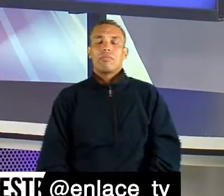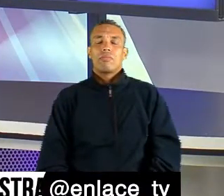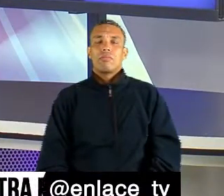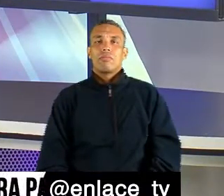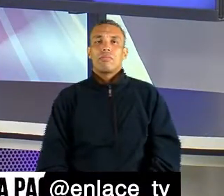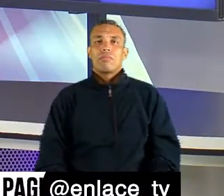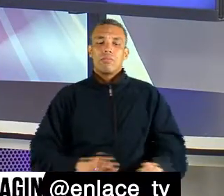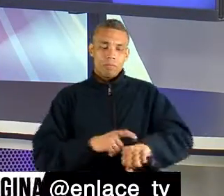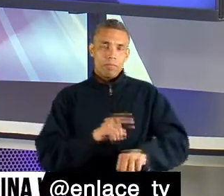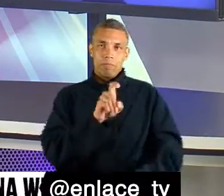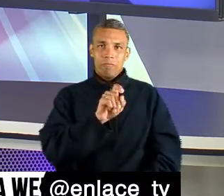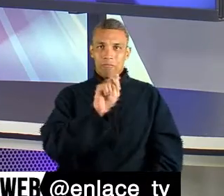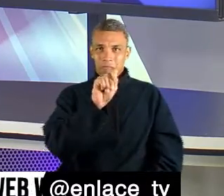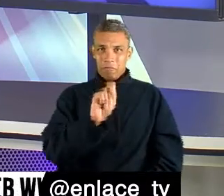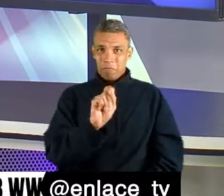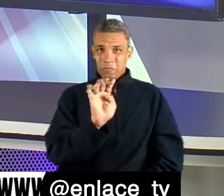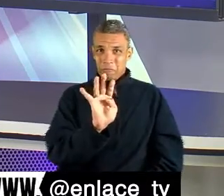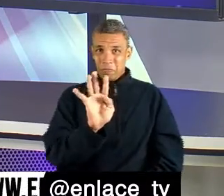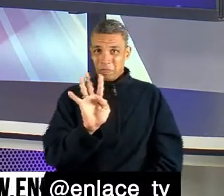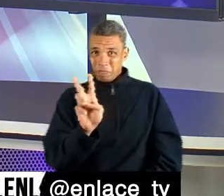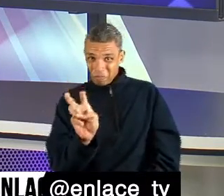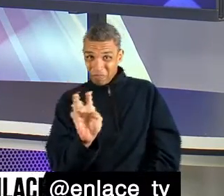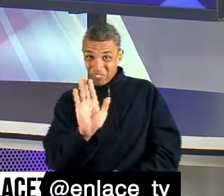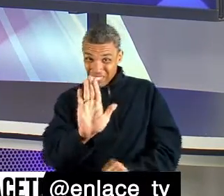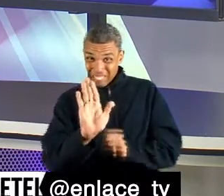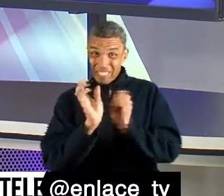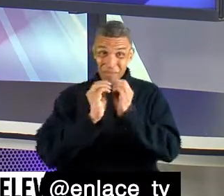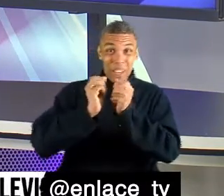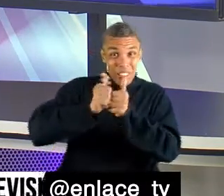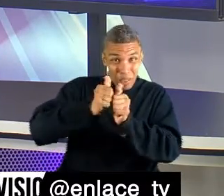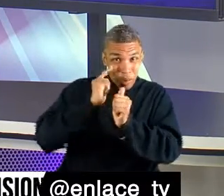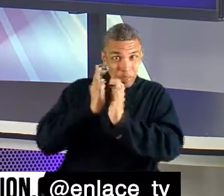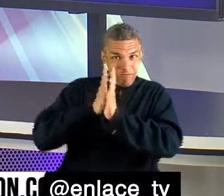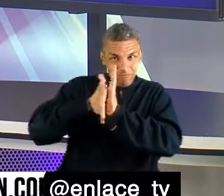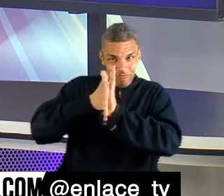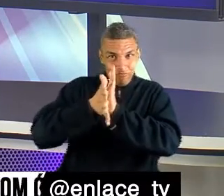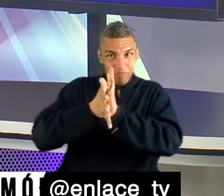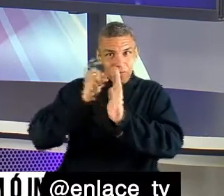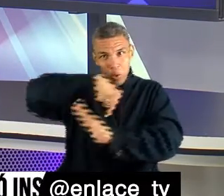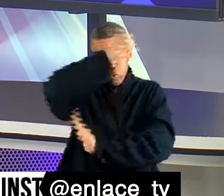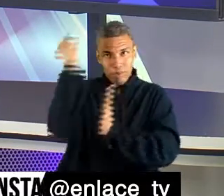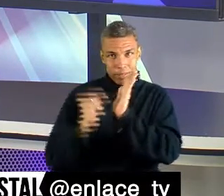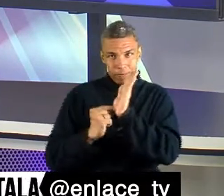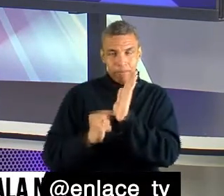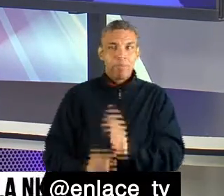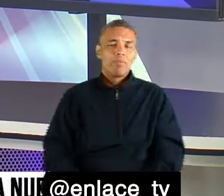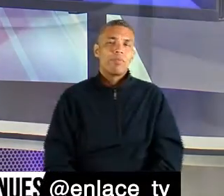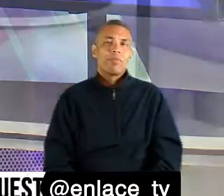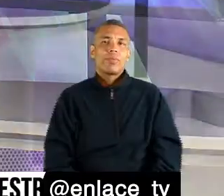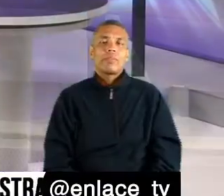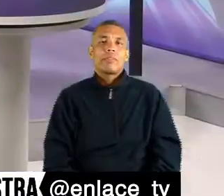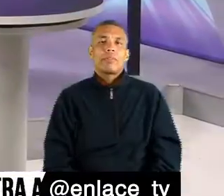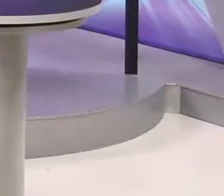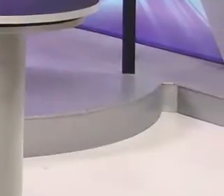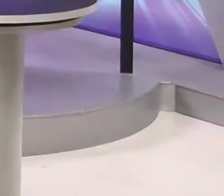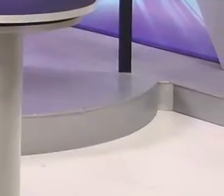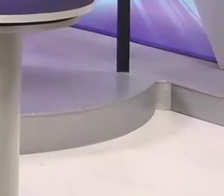Seis y 47 de la tarde, es hora de hacer una pausa y al regresar espere toda la información deportiva a Enlace Noticias.